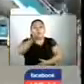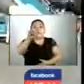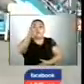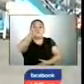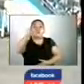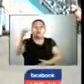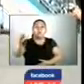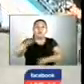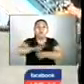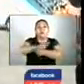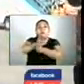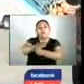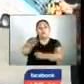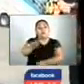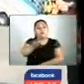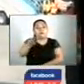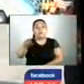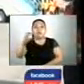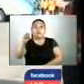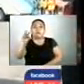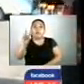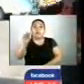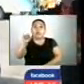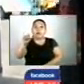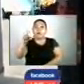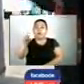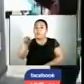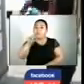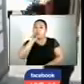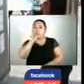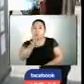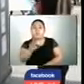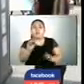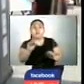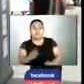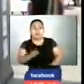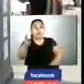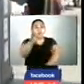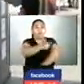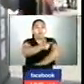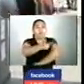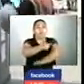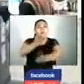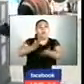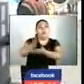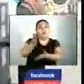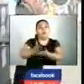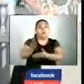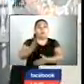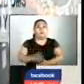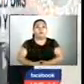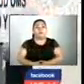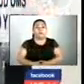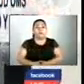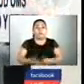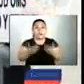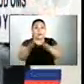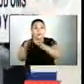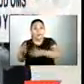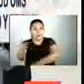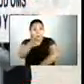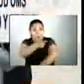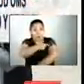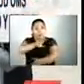COVID-19 denominado COVAX que garantiza un acceso a las vacunas contra el virus en el mundo. Todas las vacunas que se